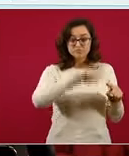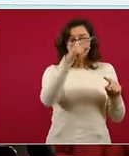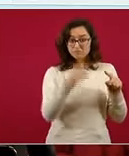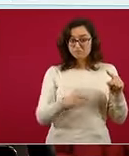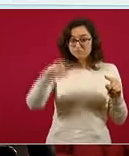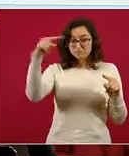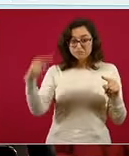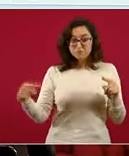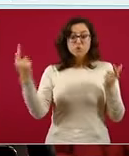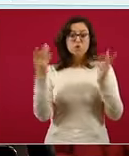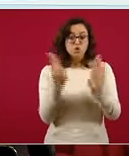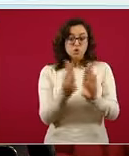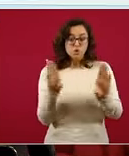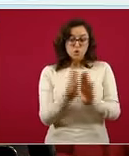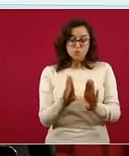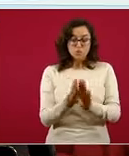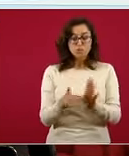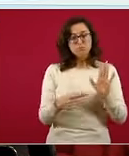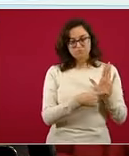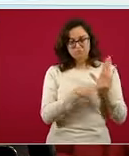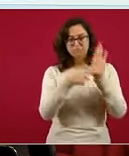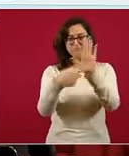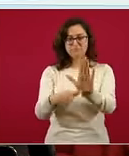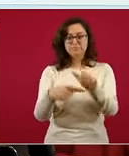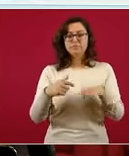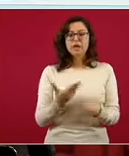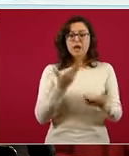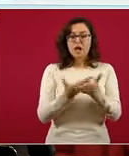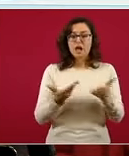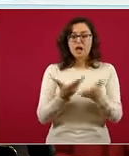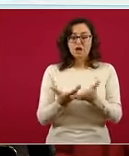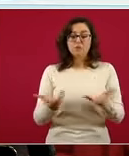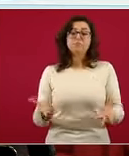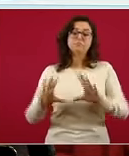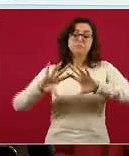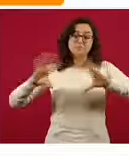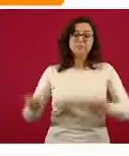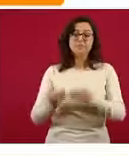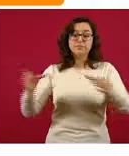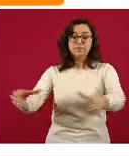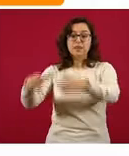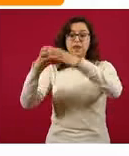epidemia del virus SARS-CoV-2 en nuestro país. Actualmente un total de